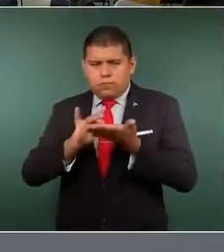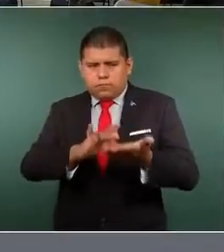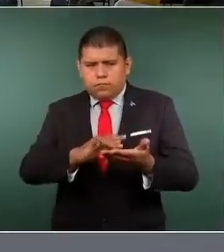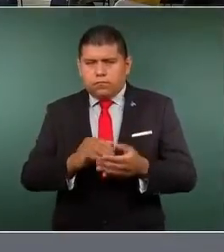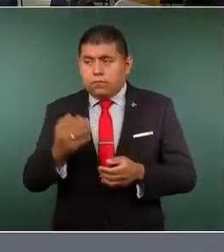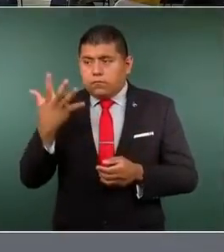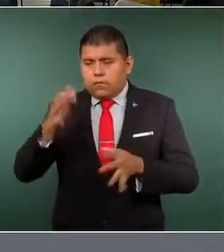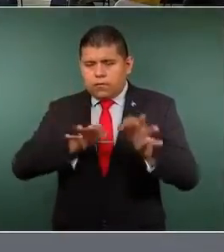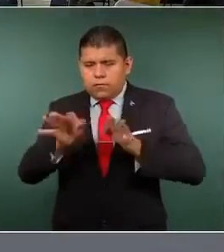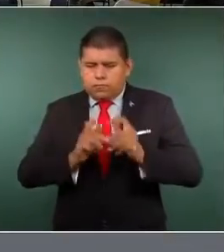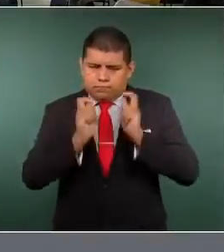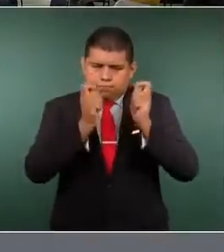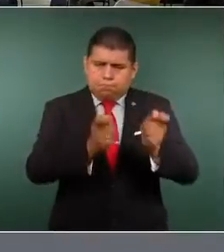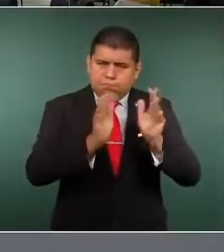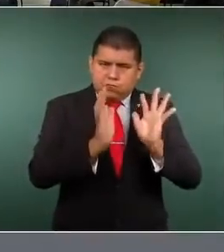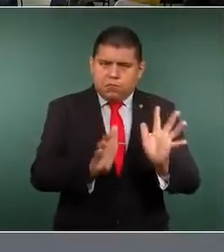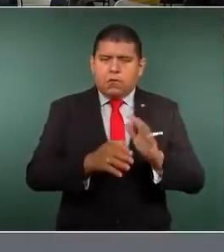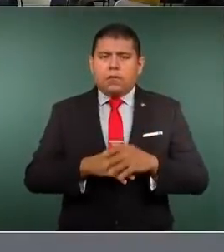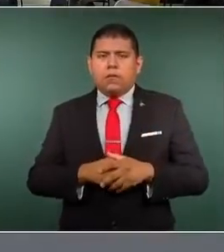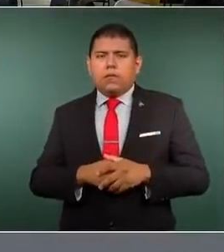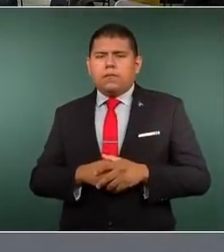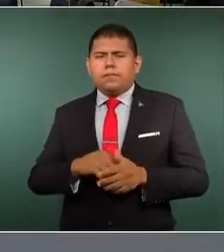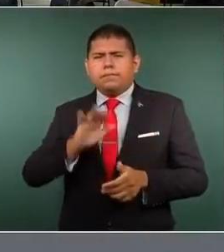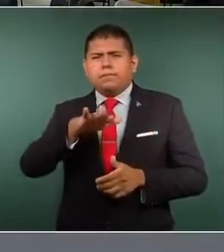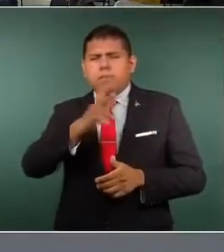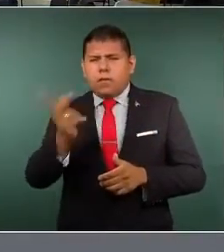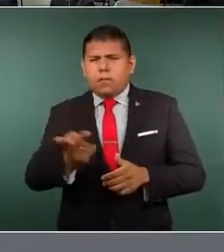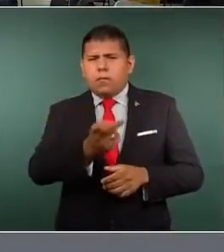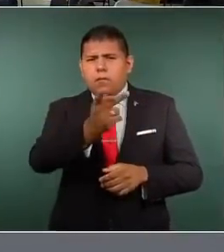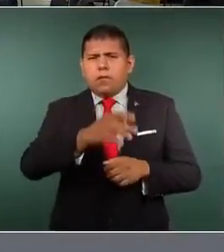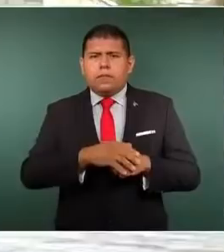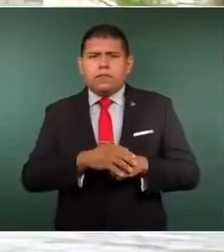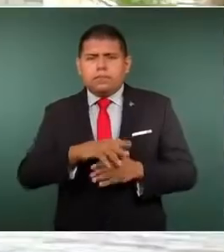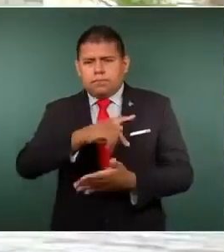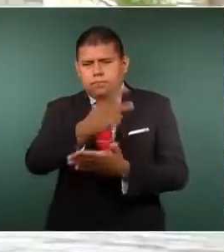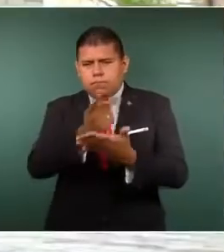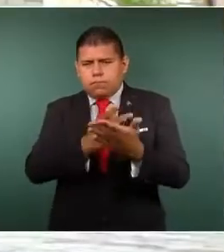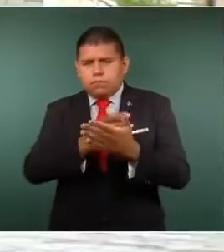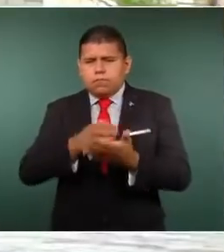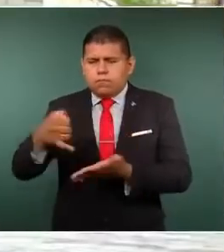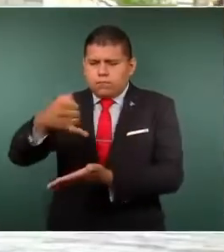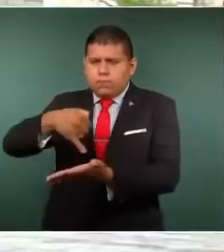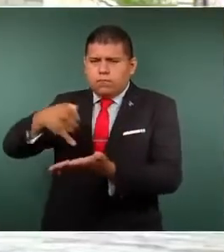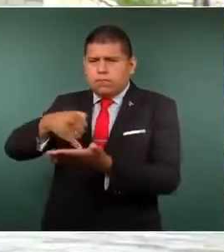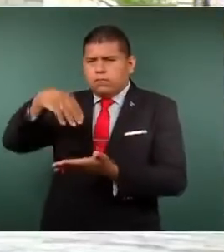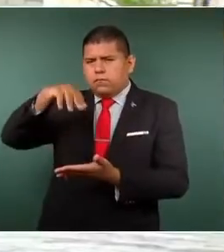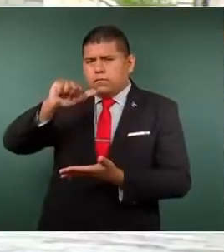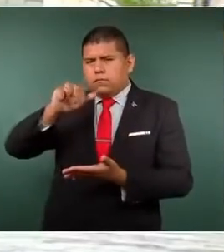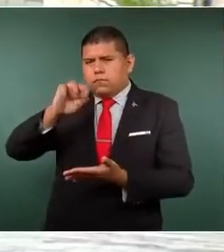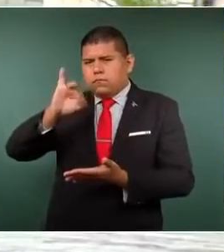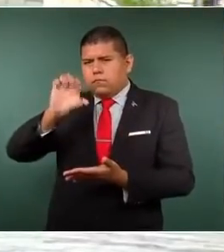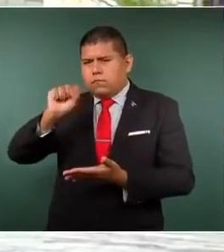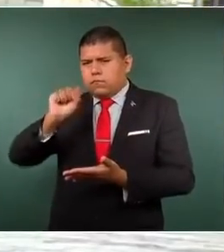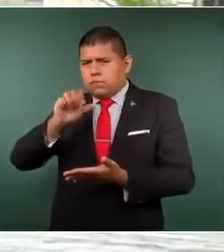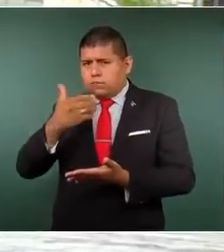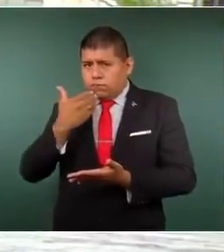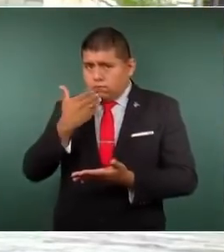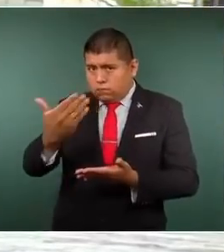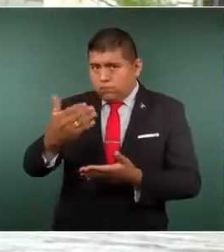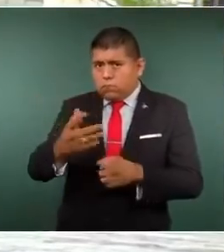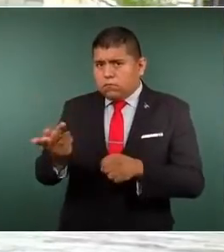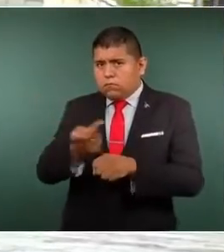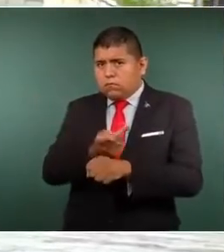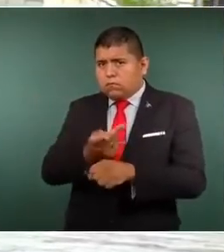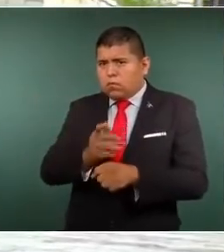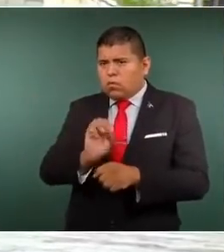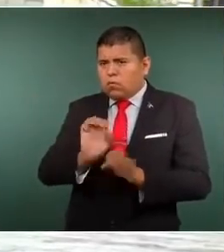ya consiguieron trabajo quiero preguntarle acerca del proyecto de islas marías cómo va si va avanzando o se ha detenido